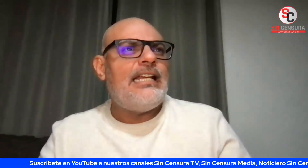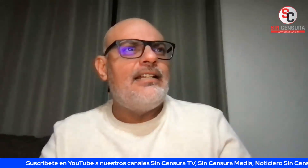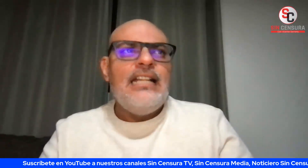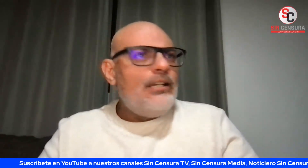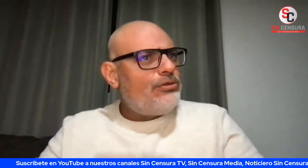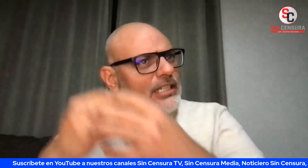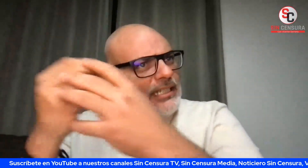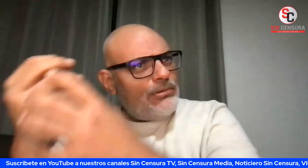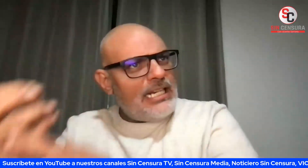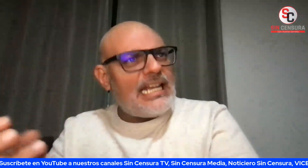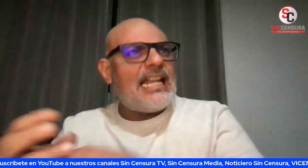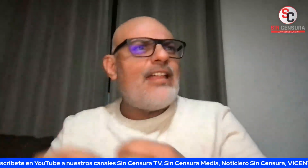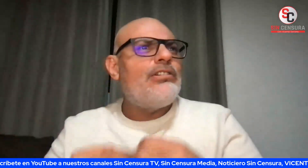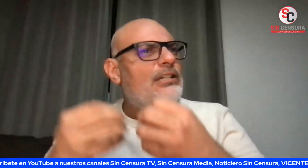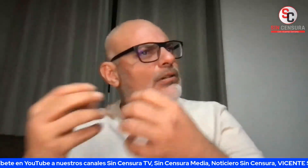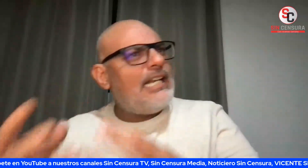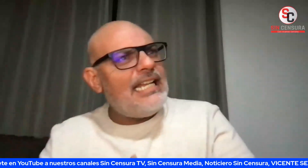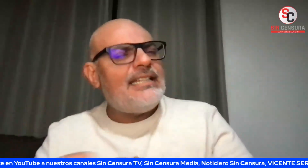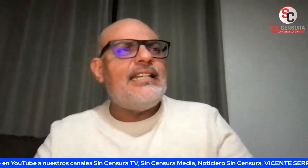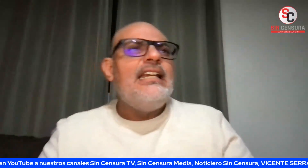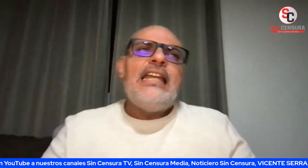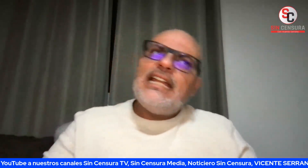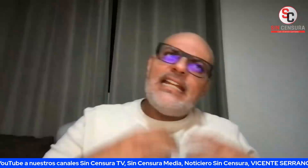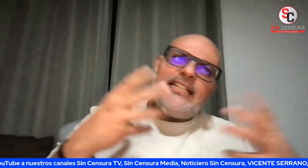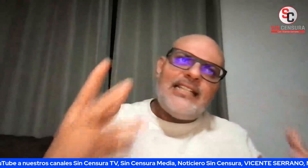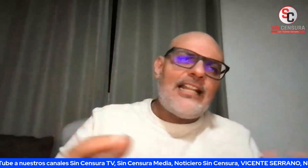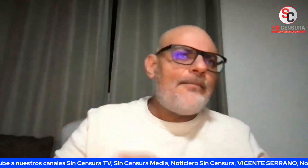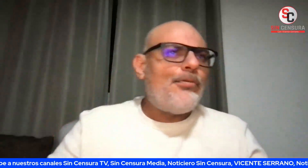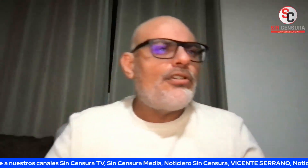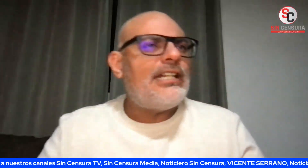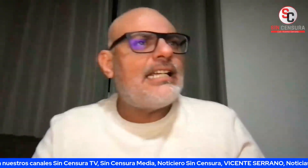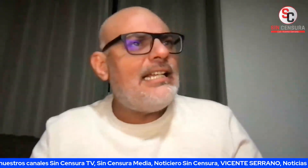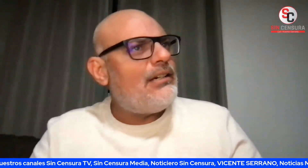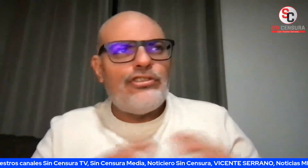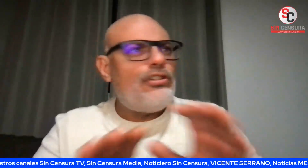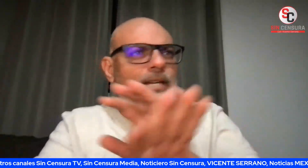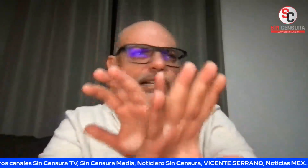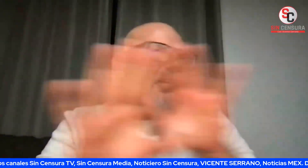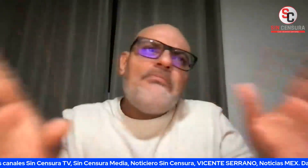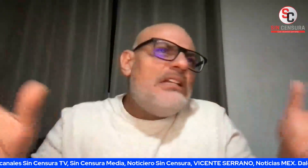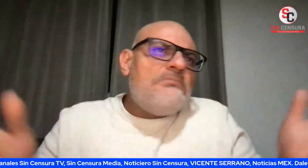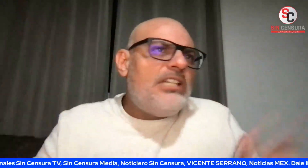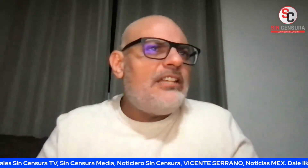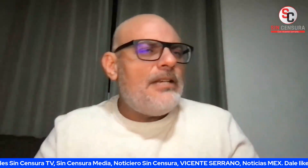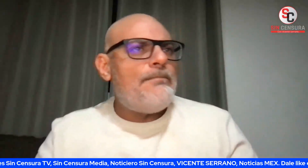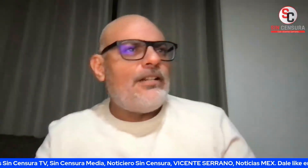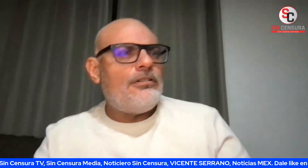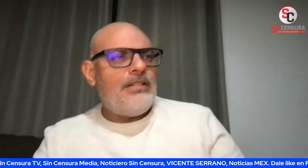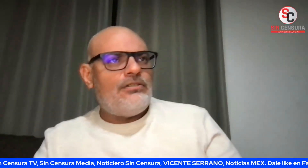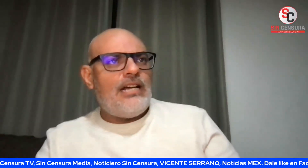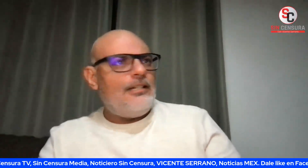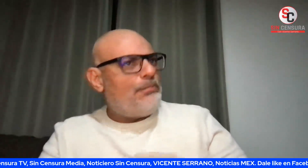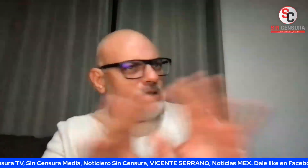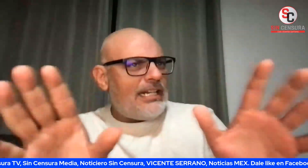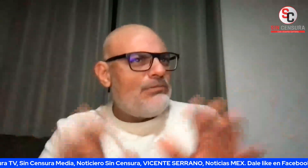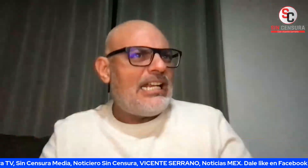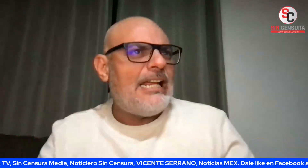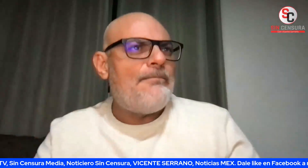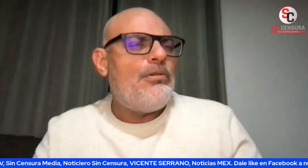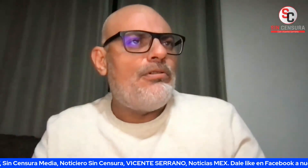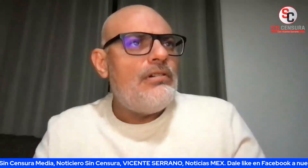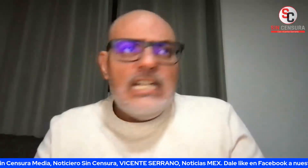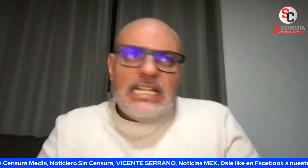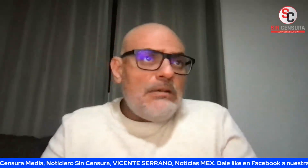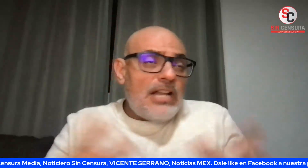quiera imaginar. Usted tiene un encargado, tiene un gerente, el gerente le reporta que el negocio vende 10,000 pesos mensuales, por dar